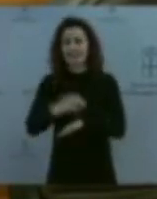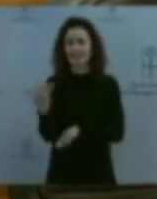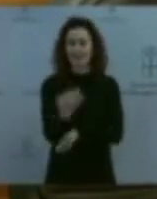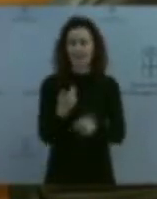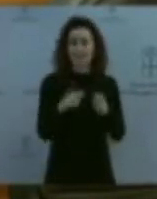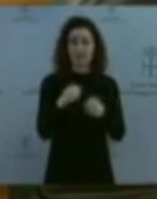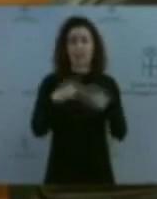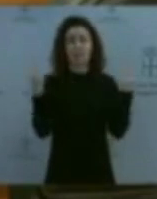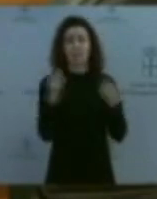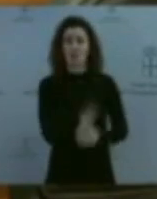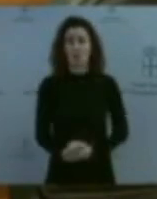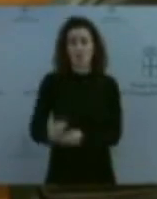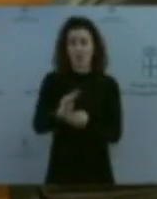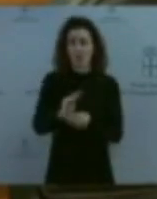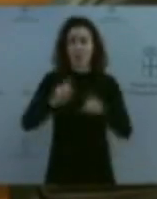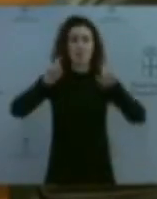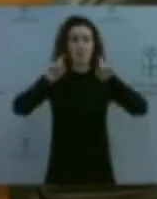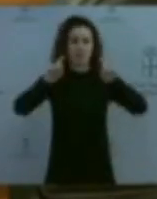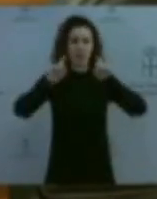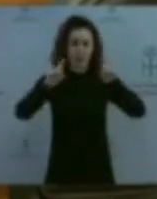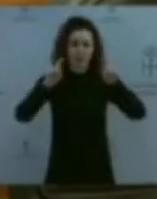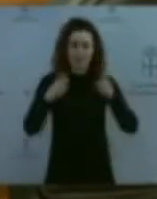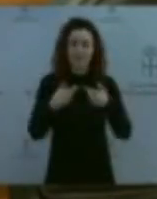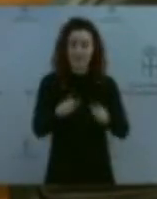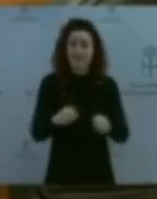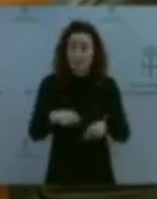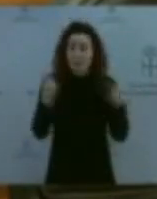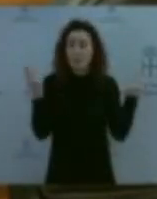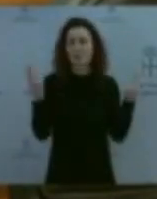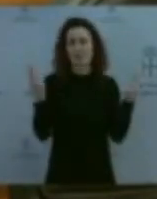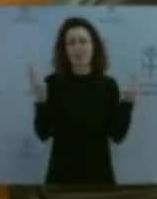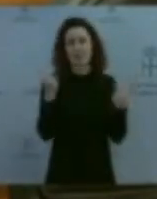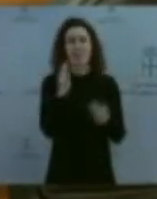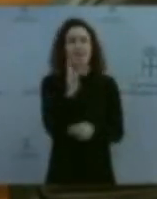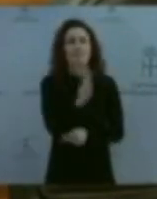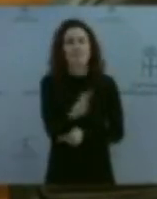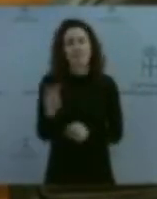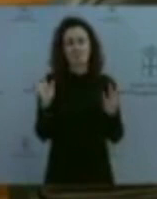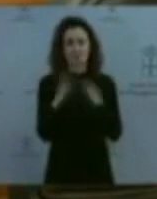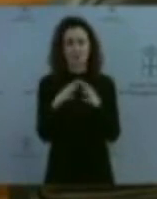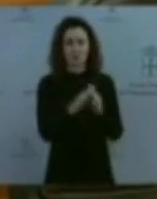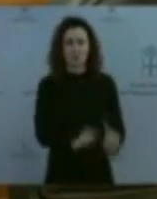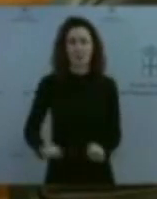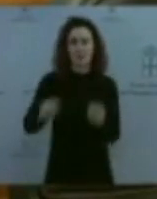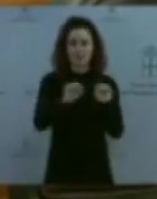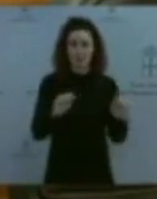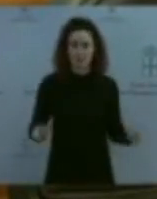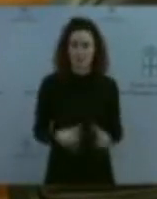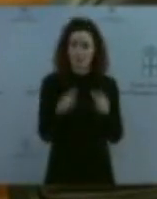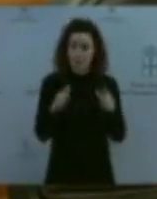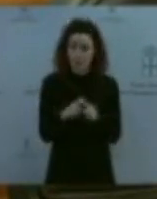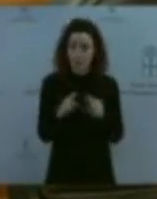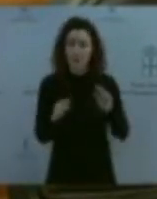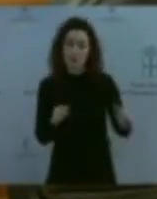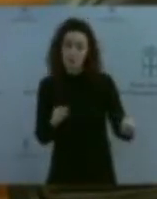educación. El sector público está detrás de todas las estructuras de protección social y articulación territorial que han mantenido a flote a nuestro